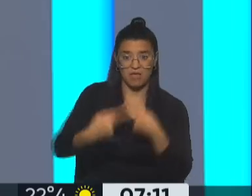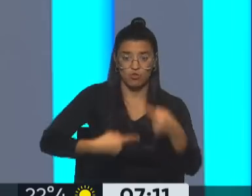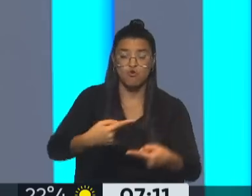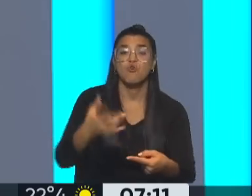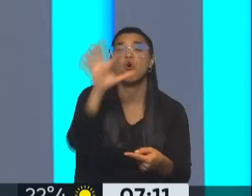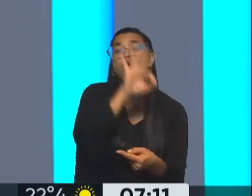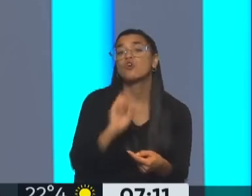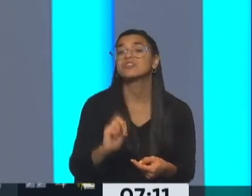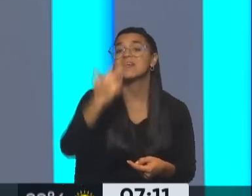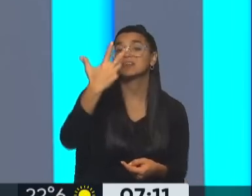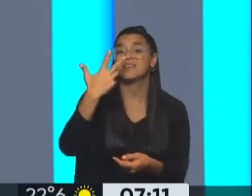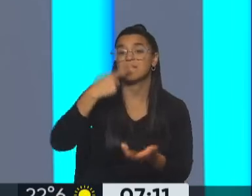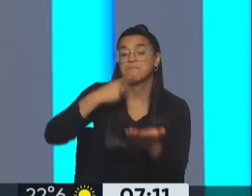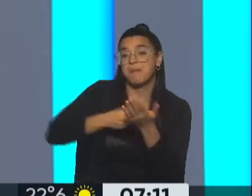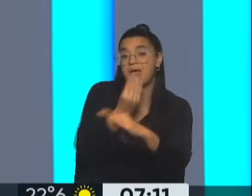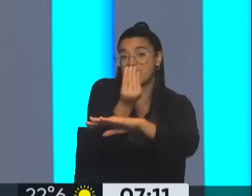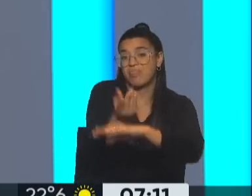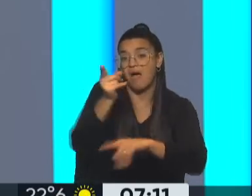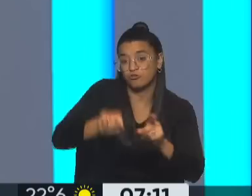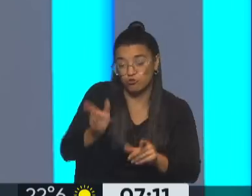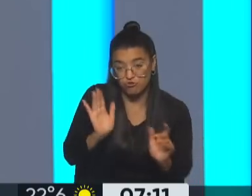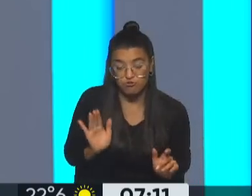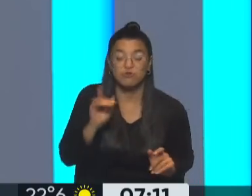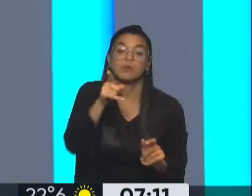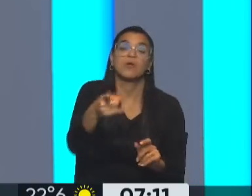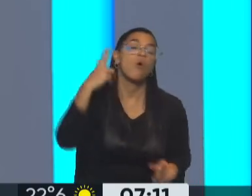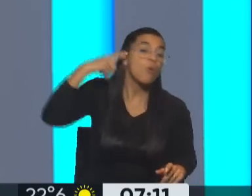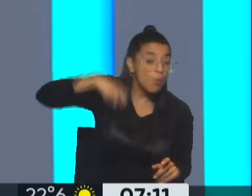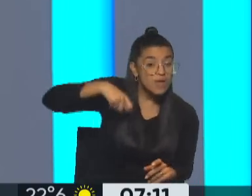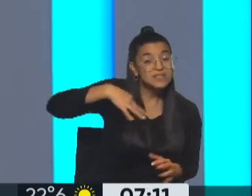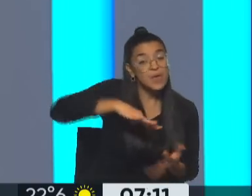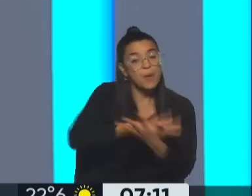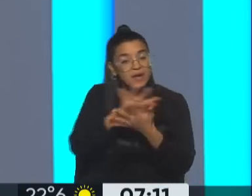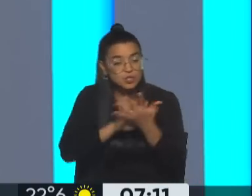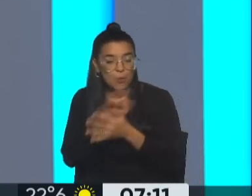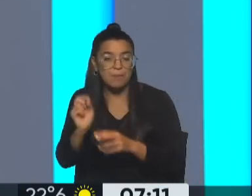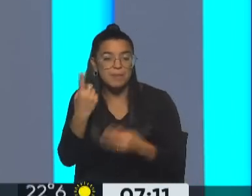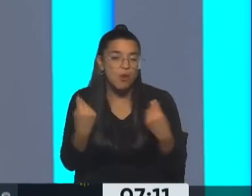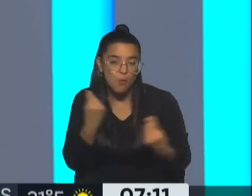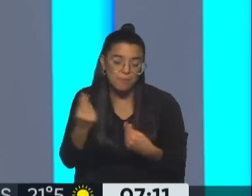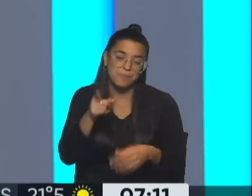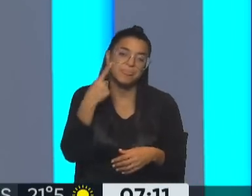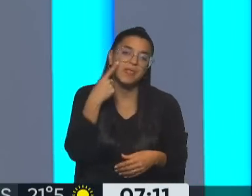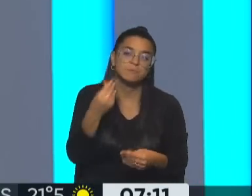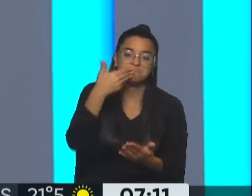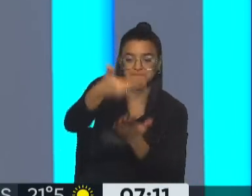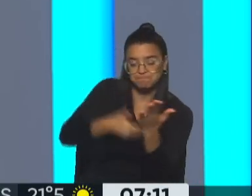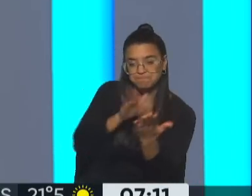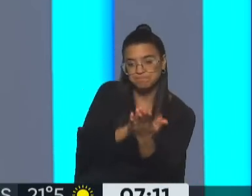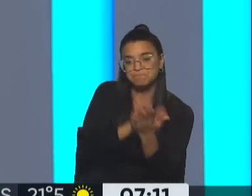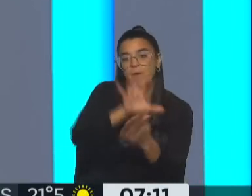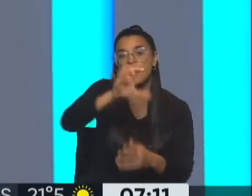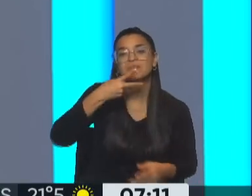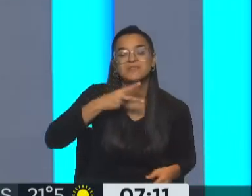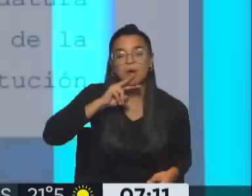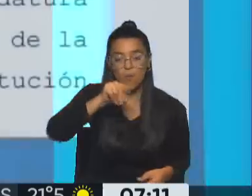un tercer mandato. Los jueces tienen que resolver de fondo eso. Fíjate lo que dice el fallo de San Juan que